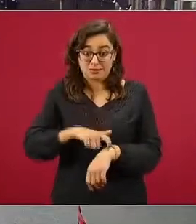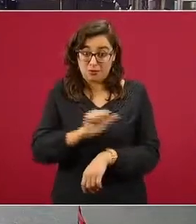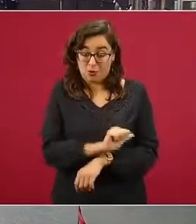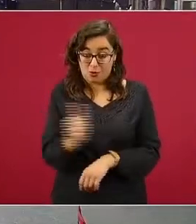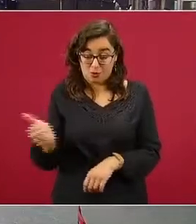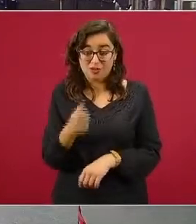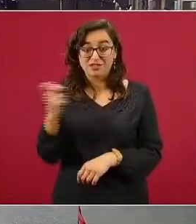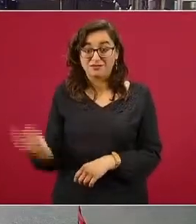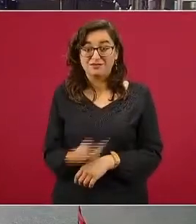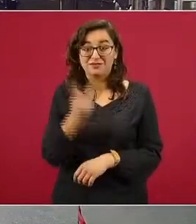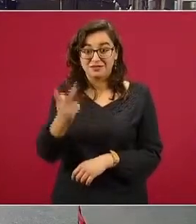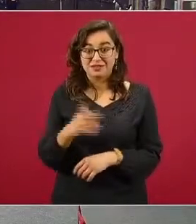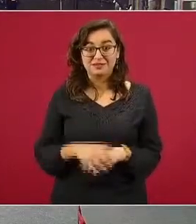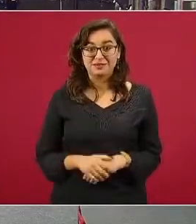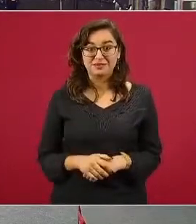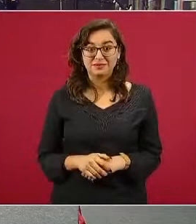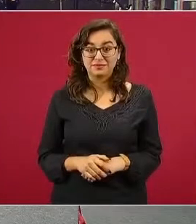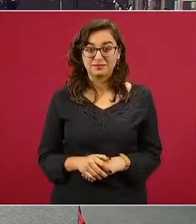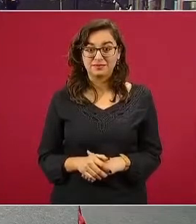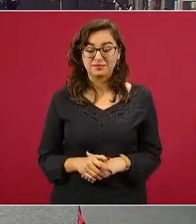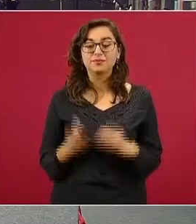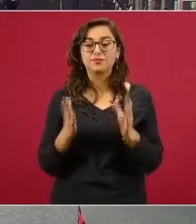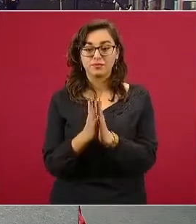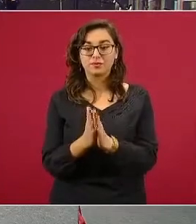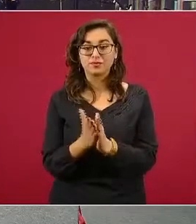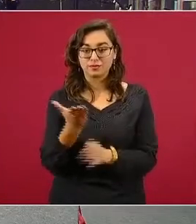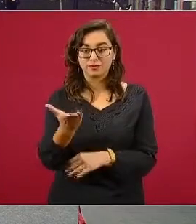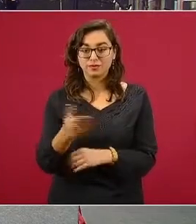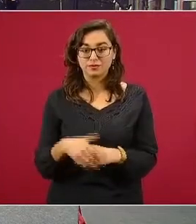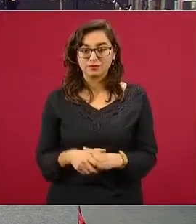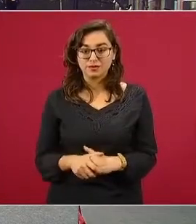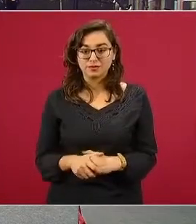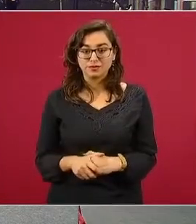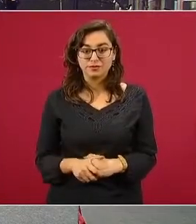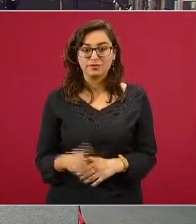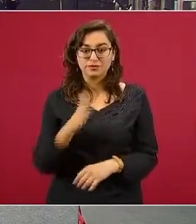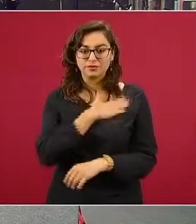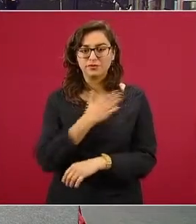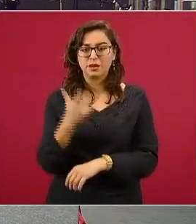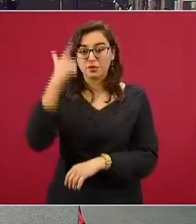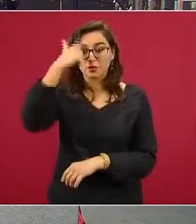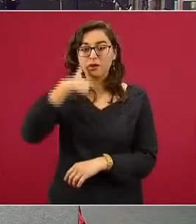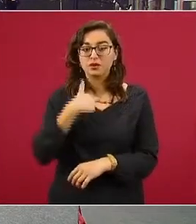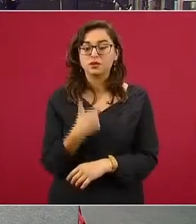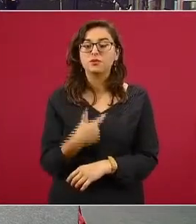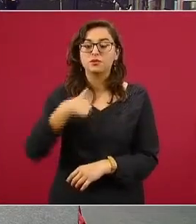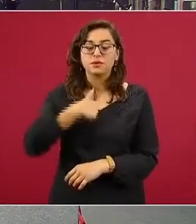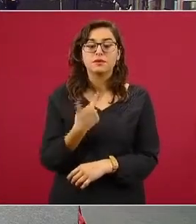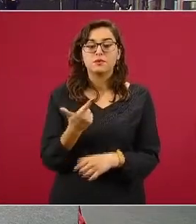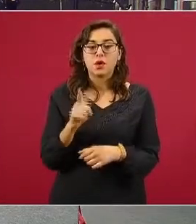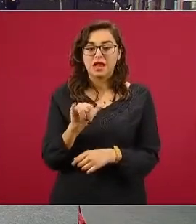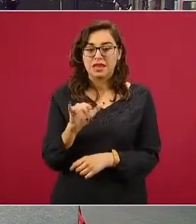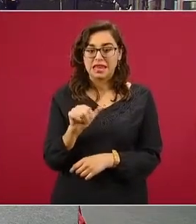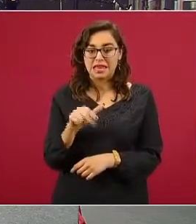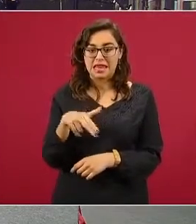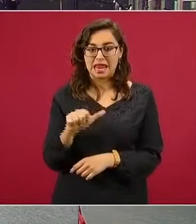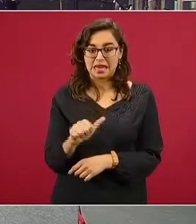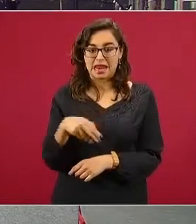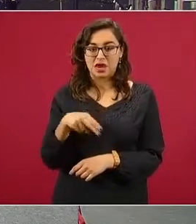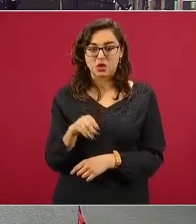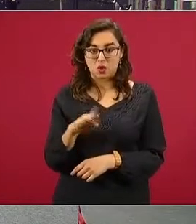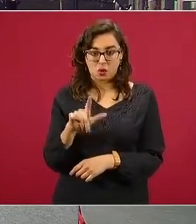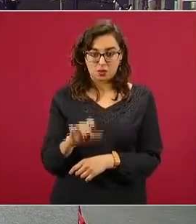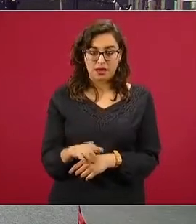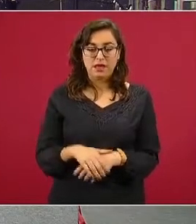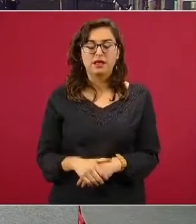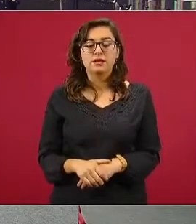otra pregunta y nos iríamos con usted, por favor. Buenas noches, Liliana Noble, Pulso Saludable. Justamente le quería preguntar a